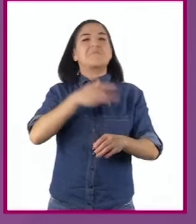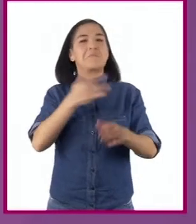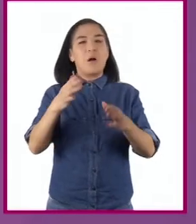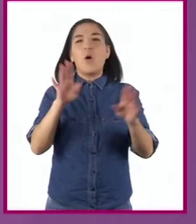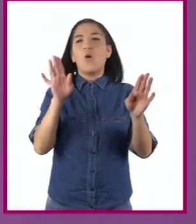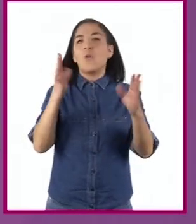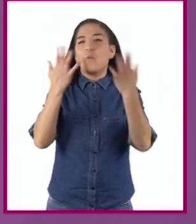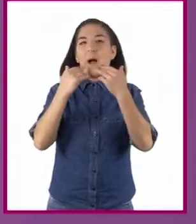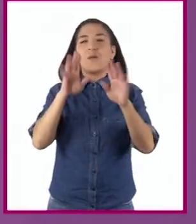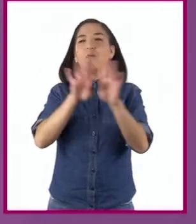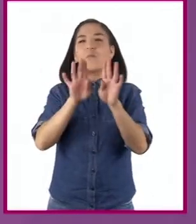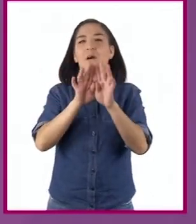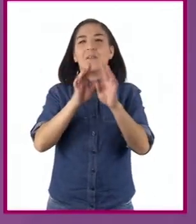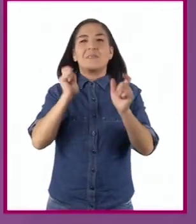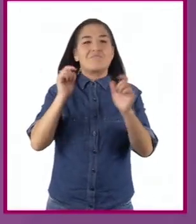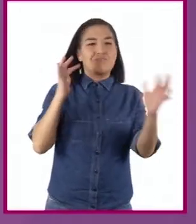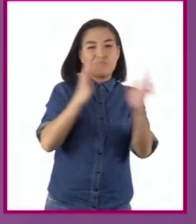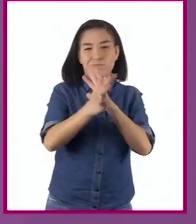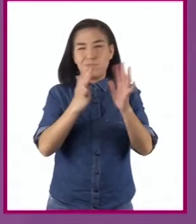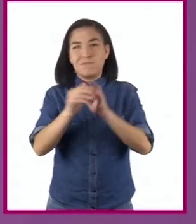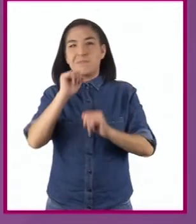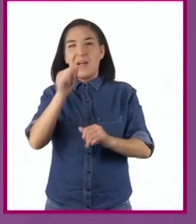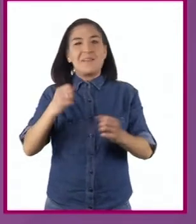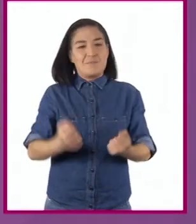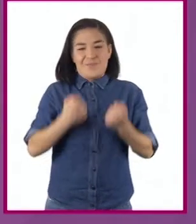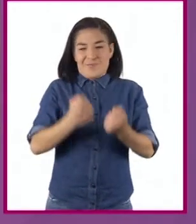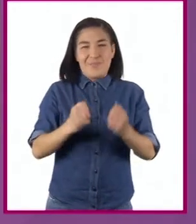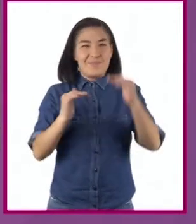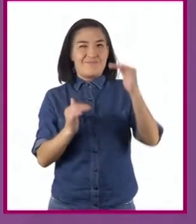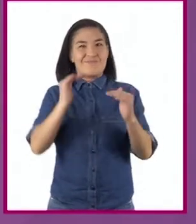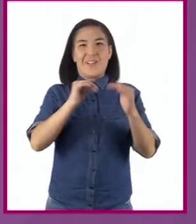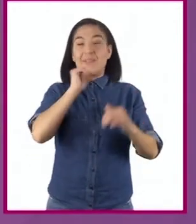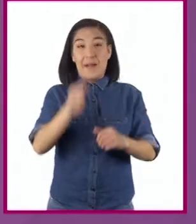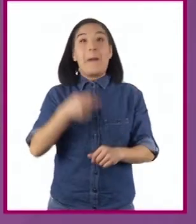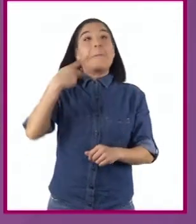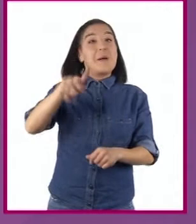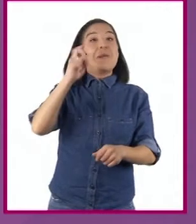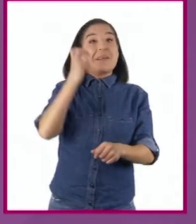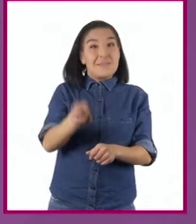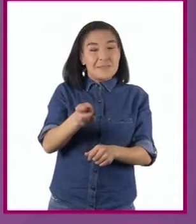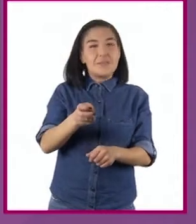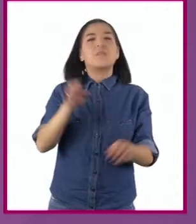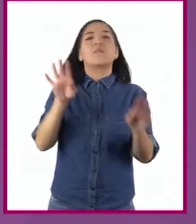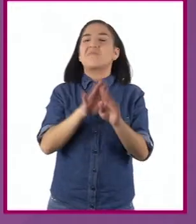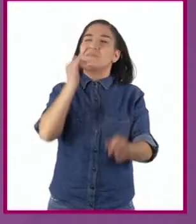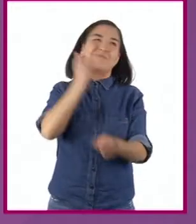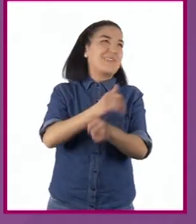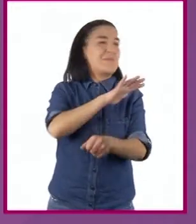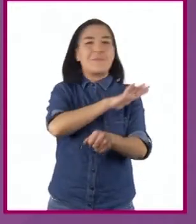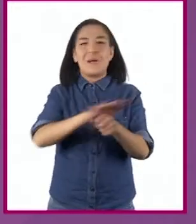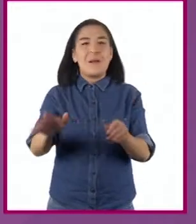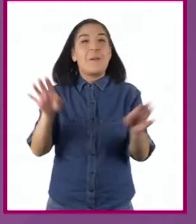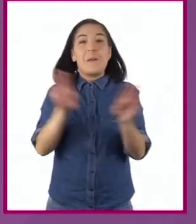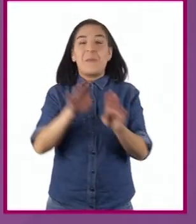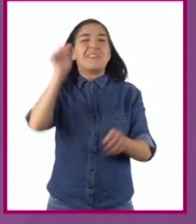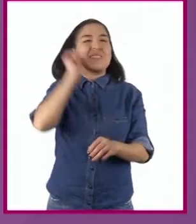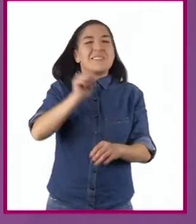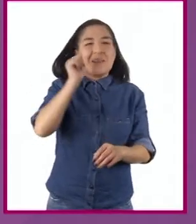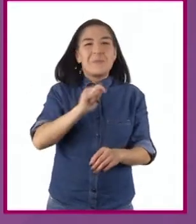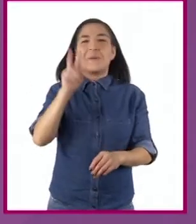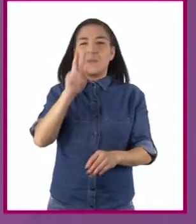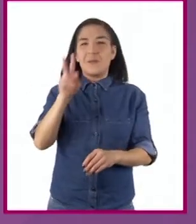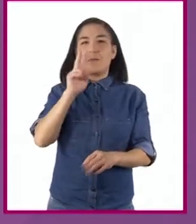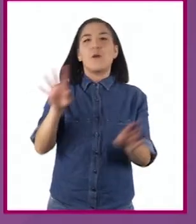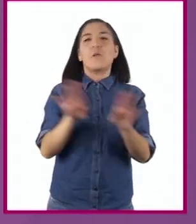tanto, no sentiría ninguna fuerza y estaría en equilibrio. Pero esta condición es casi imposible. Lo más común es que un objeto